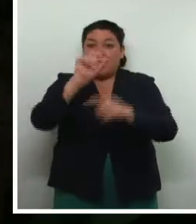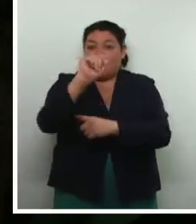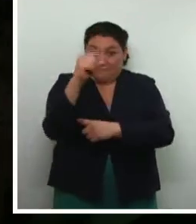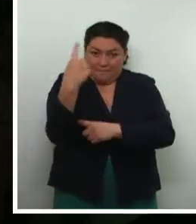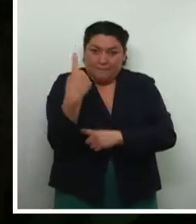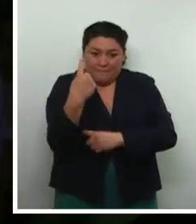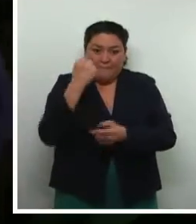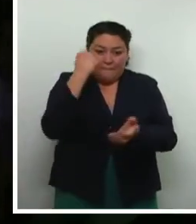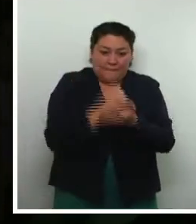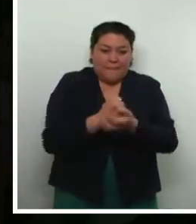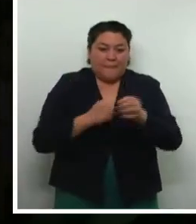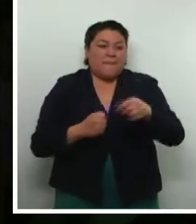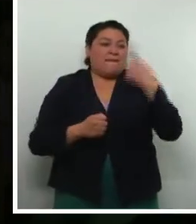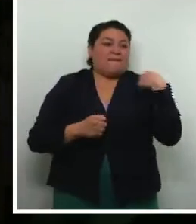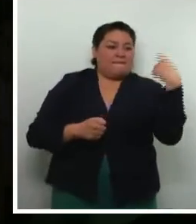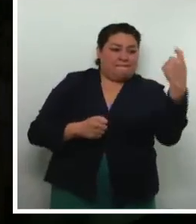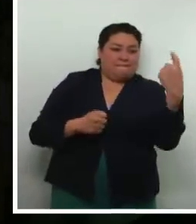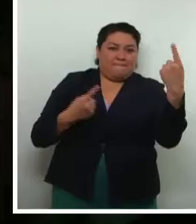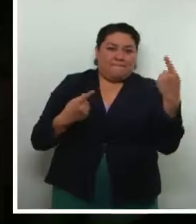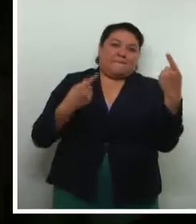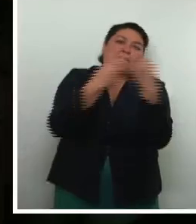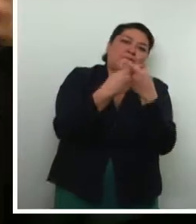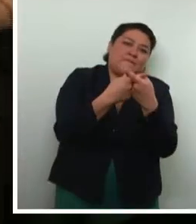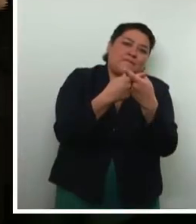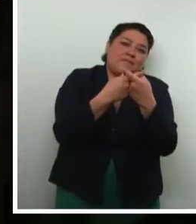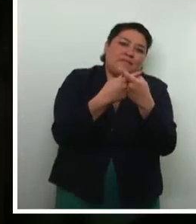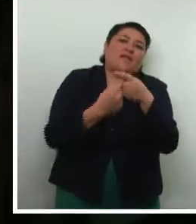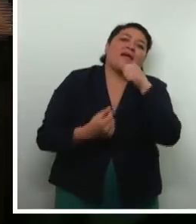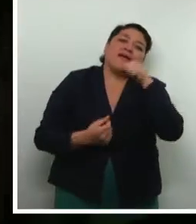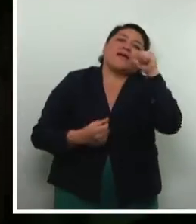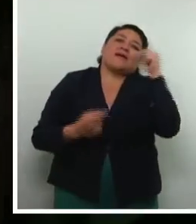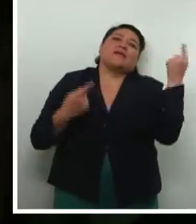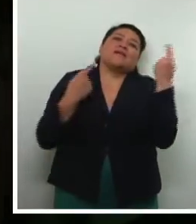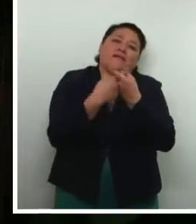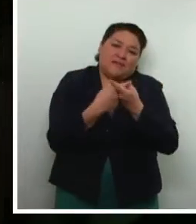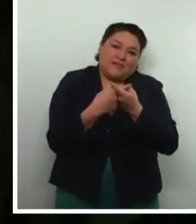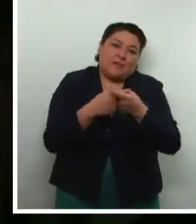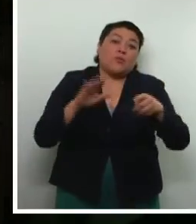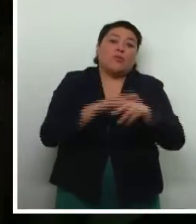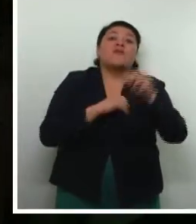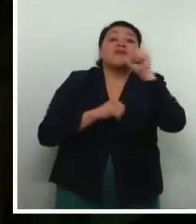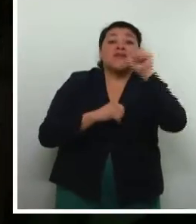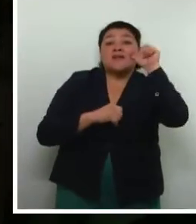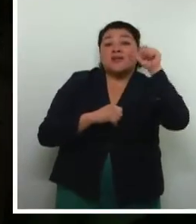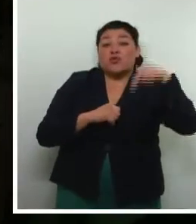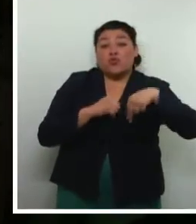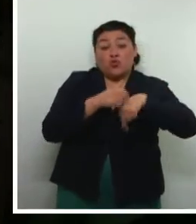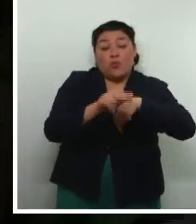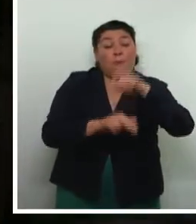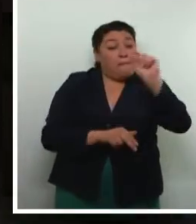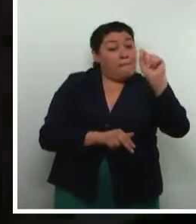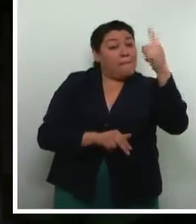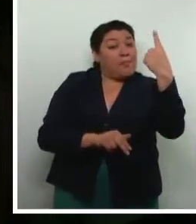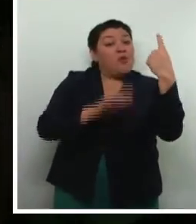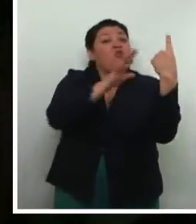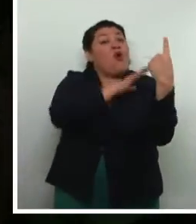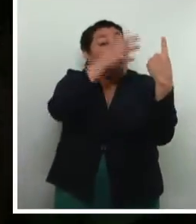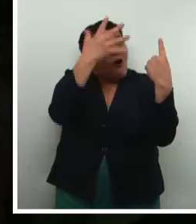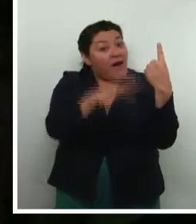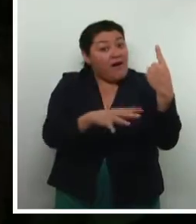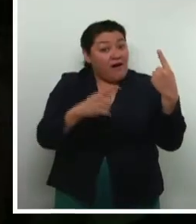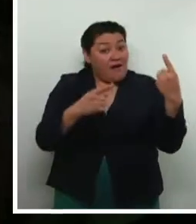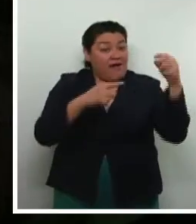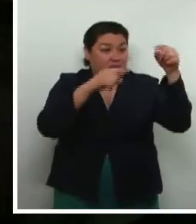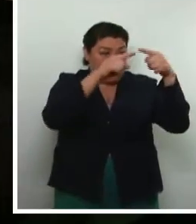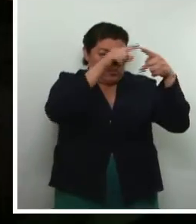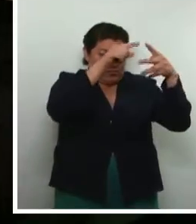21 contradijo la votación en lo general de ayer, porque la votación en lo general de ayer votamos las partes